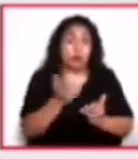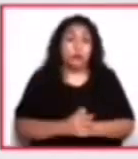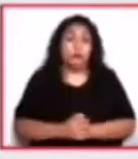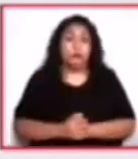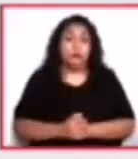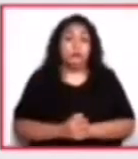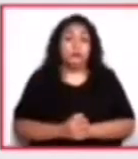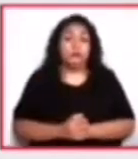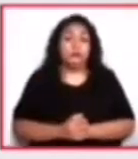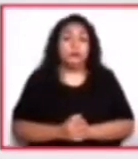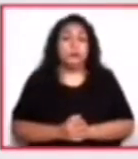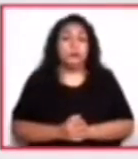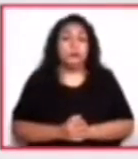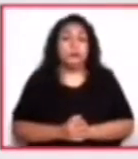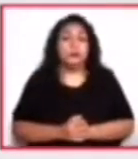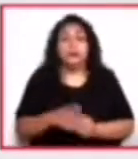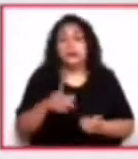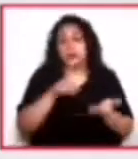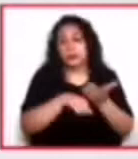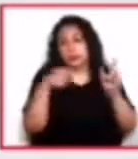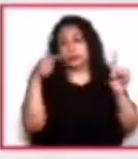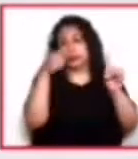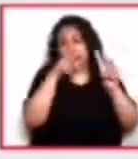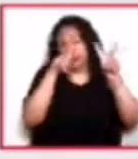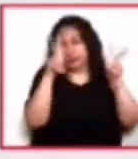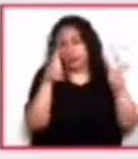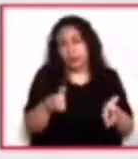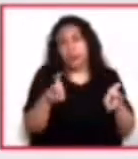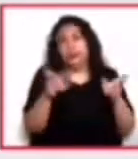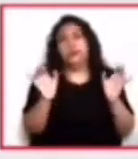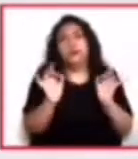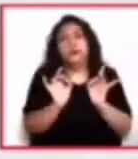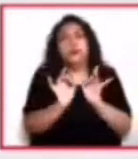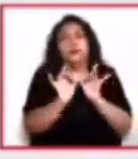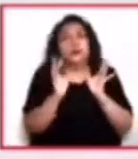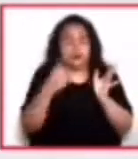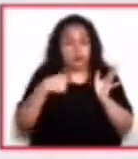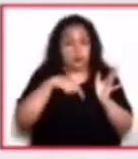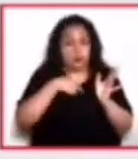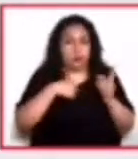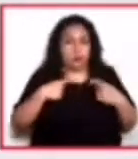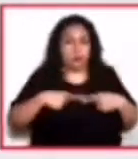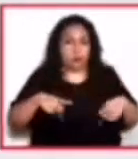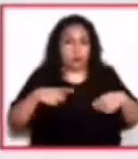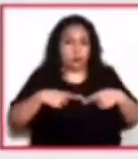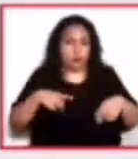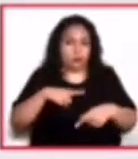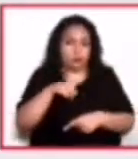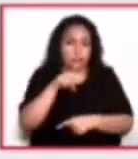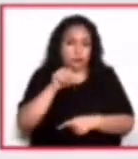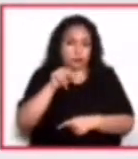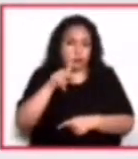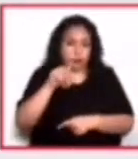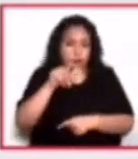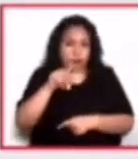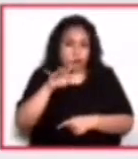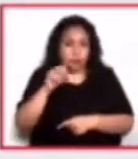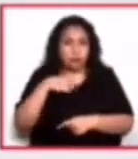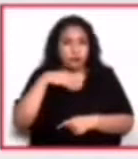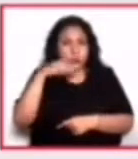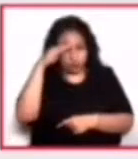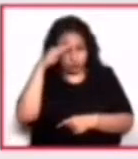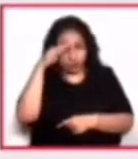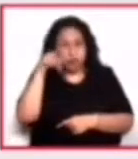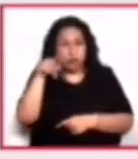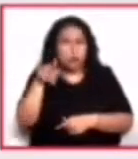de abordar toda esta situación de que vivimos los zapotecos. Y originalmente pensamos en los zapotecos